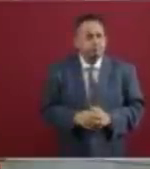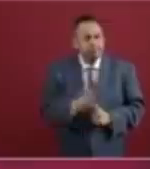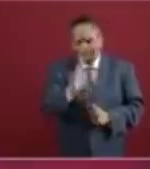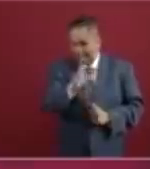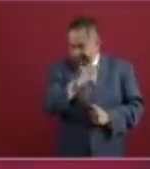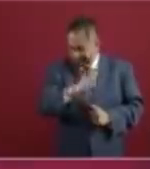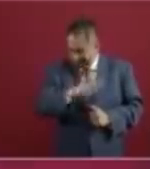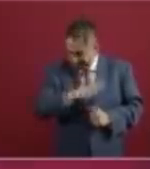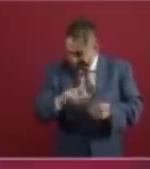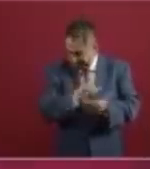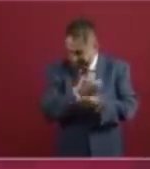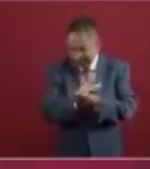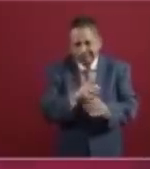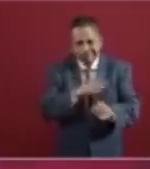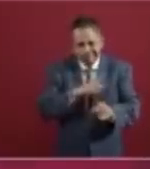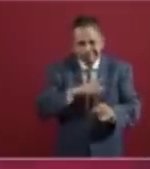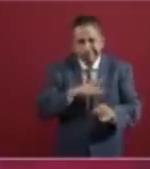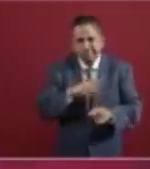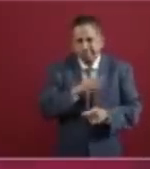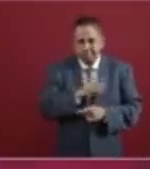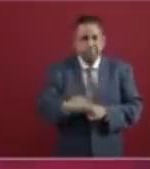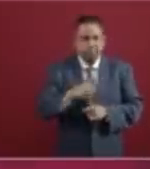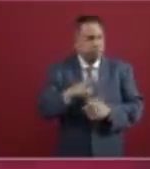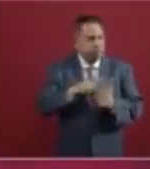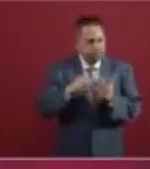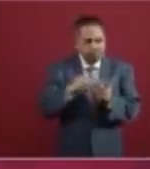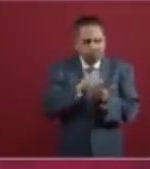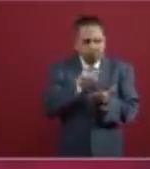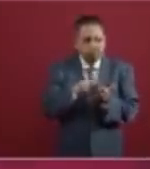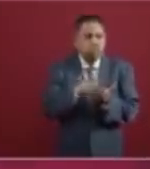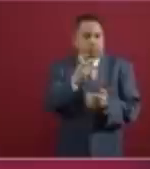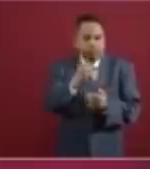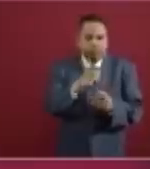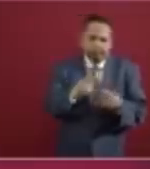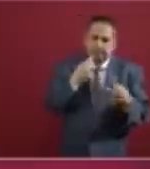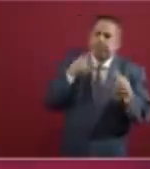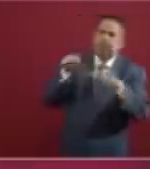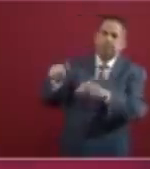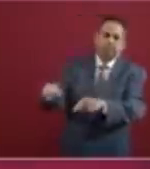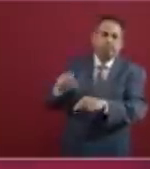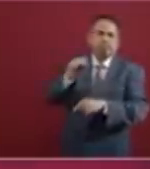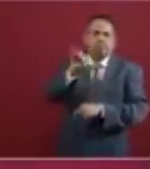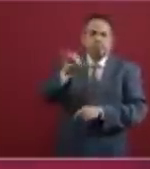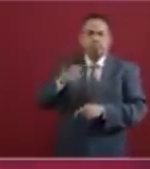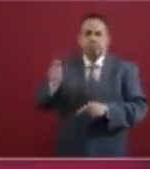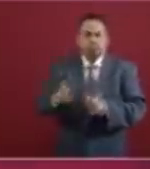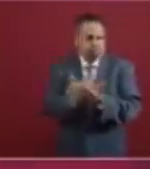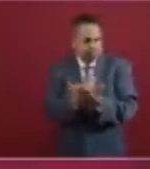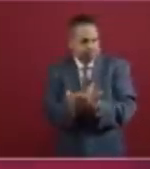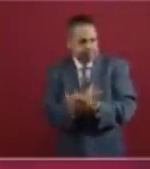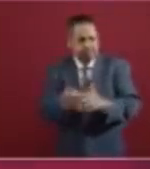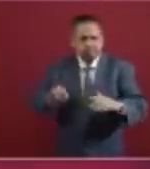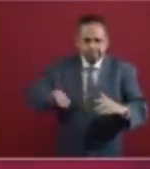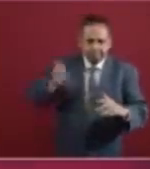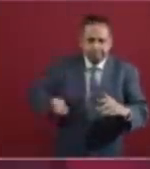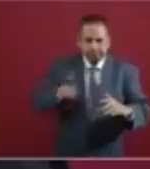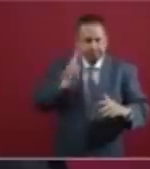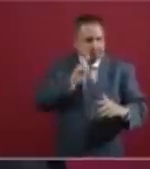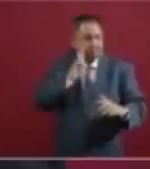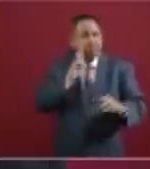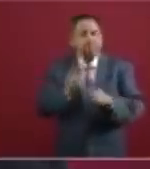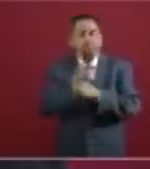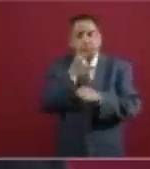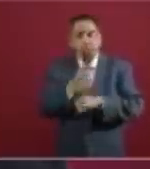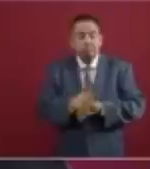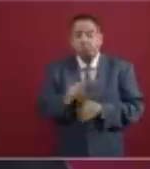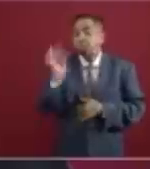fundamento legal y existe por eso una controversia. Entonces vamos a esperar a que resuelva el Poder Judicial. Si no